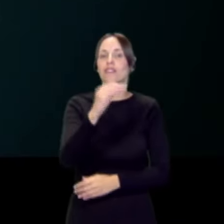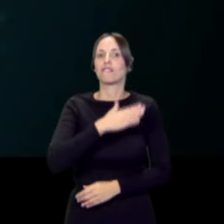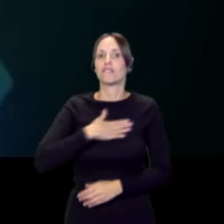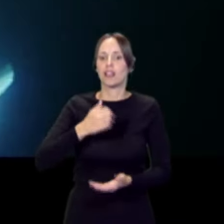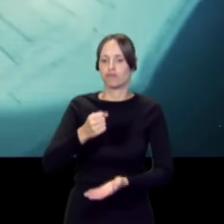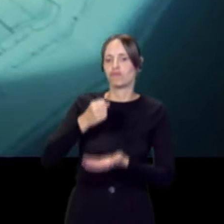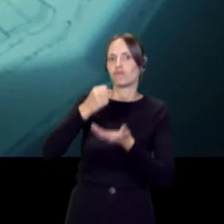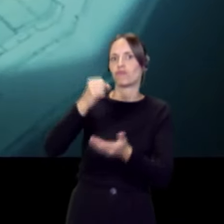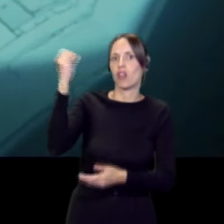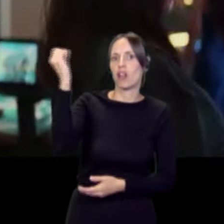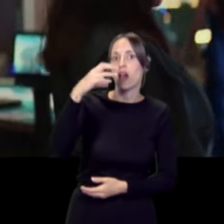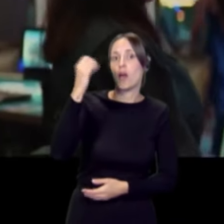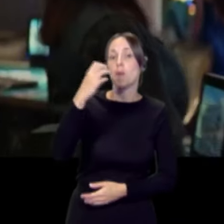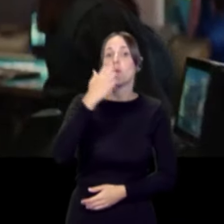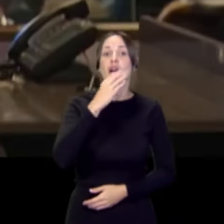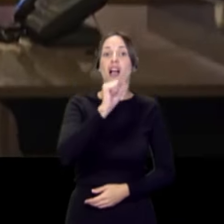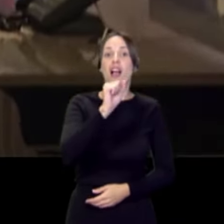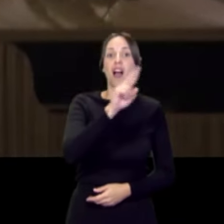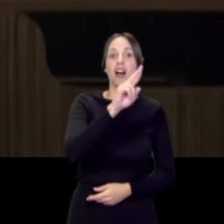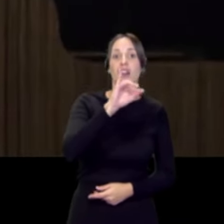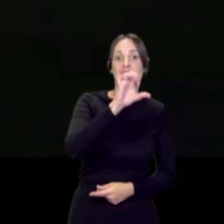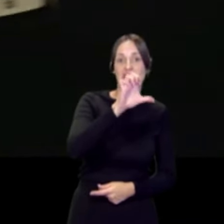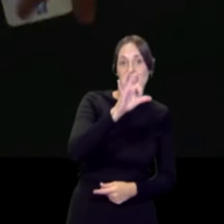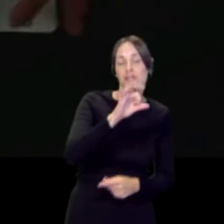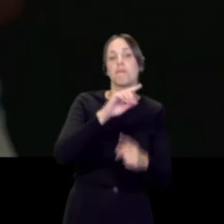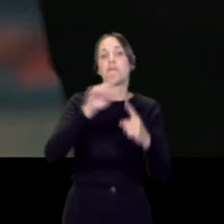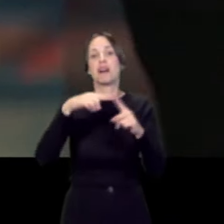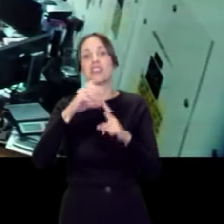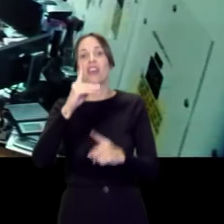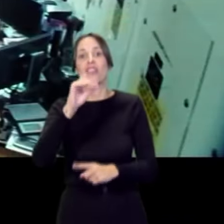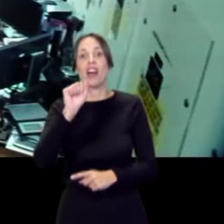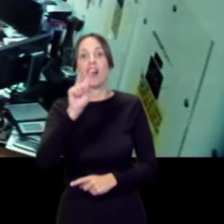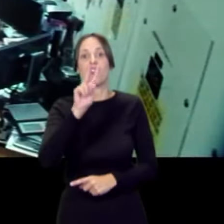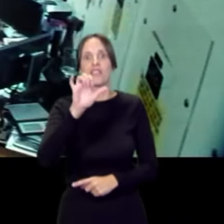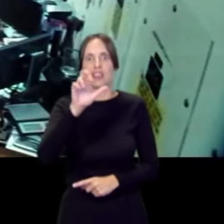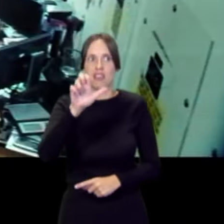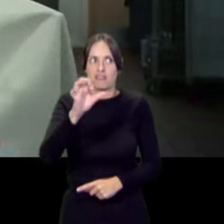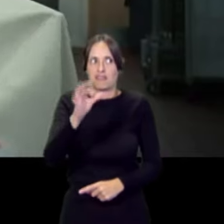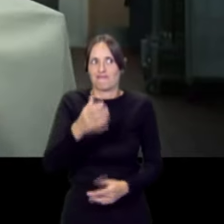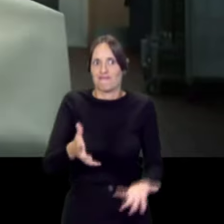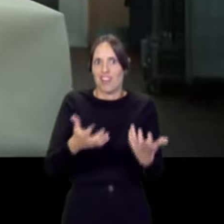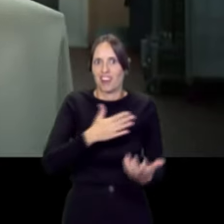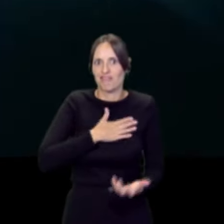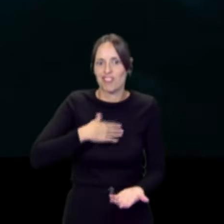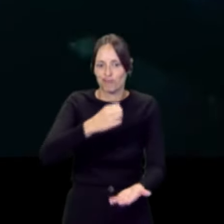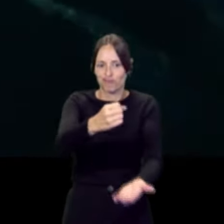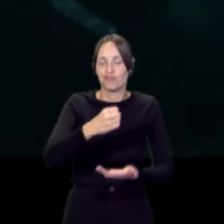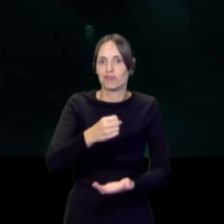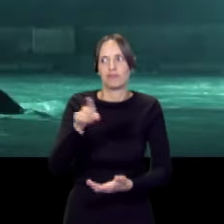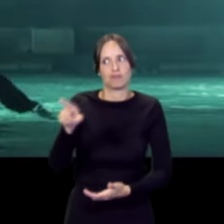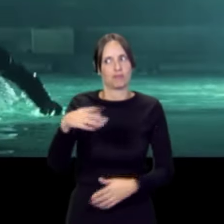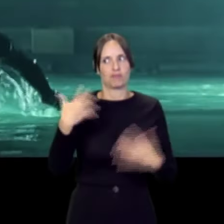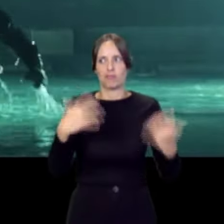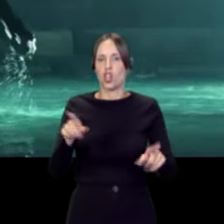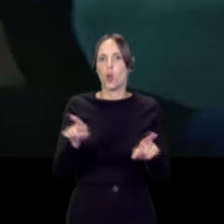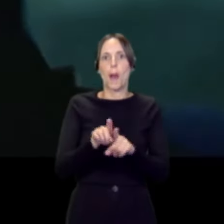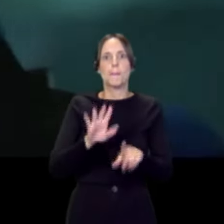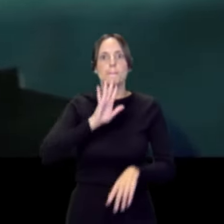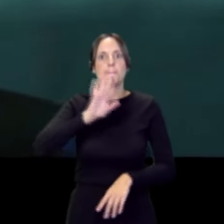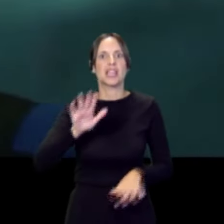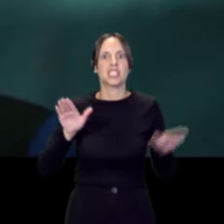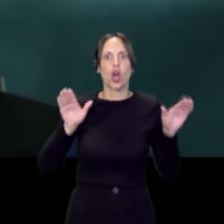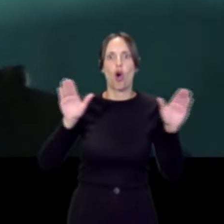y estrellas como Stephen Curry y Anthony Davis tratan la manera de llevárselo a casa. De nuevo no defrauda y está al nivel de una superproducción de